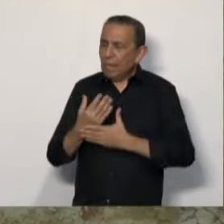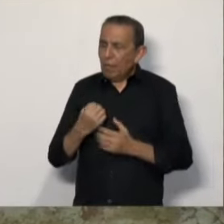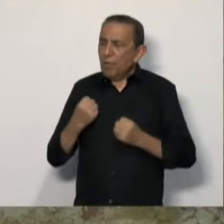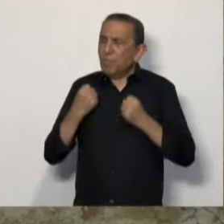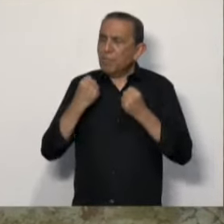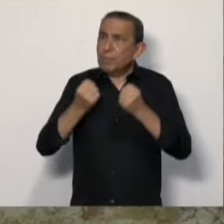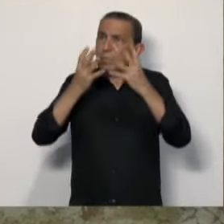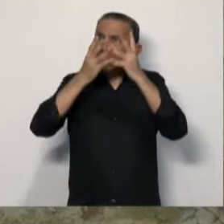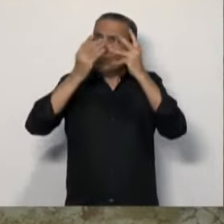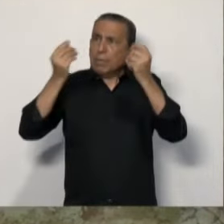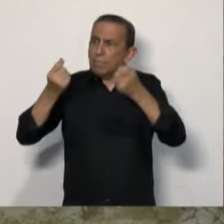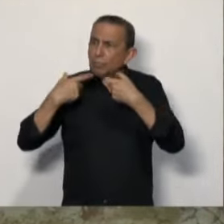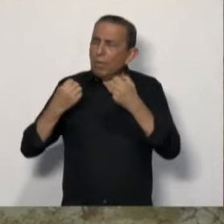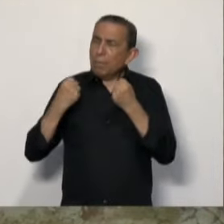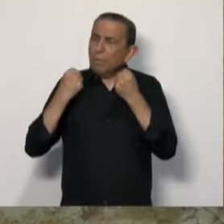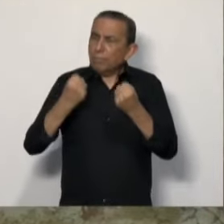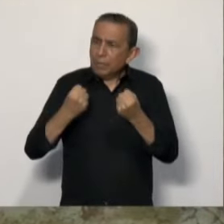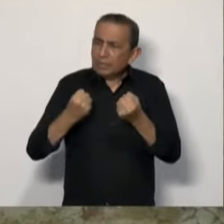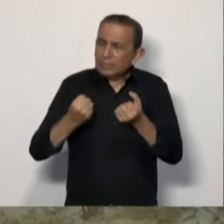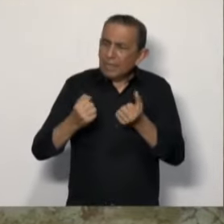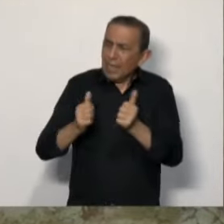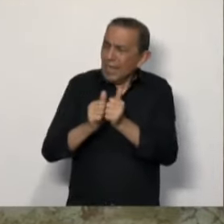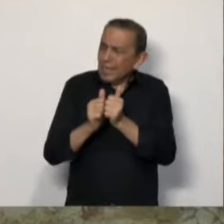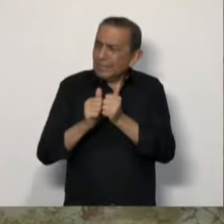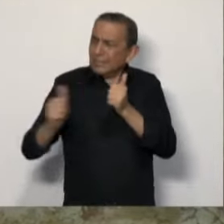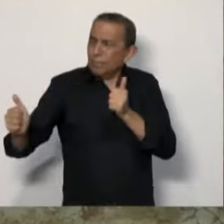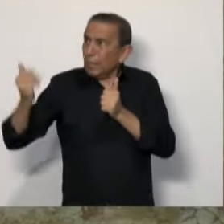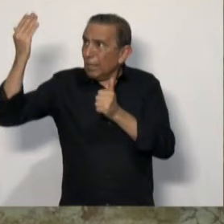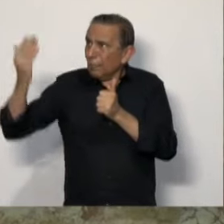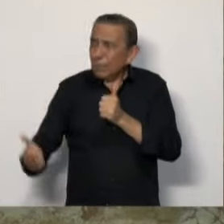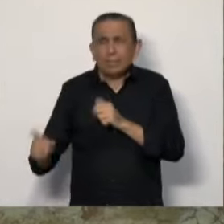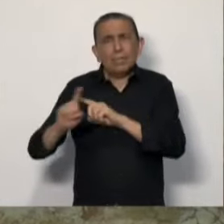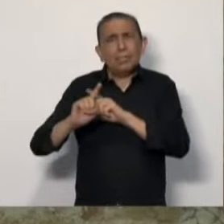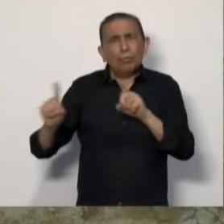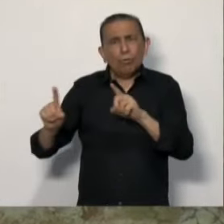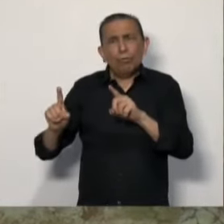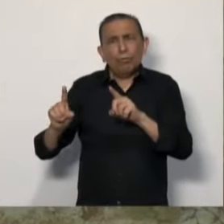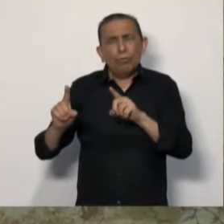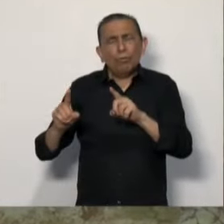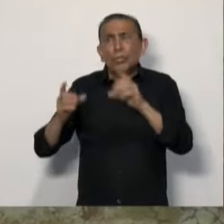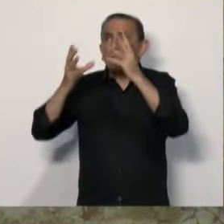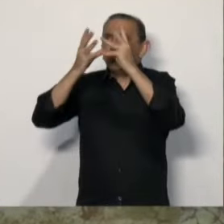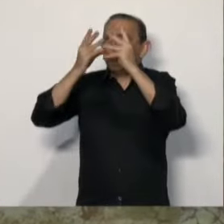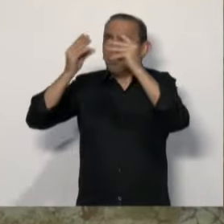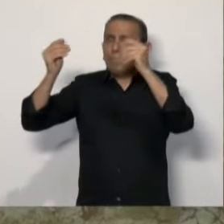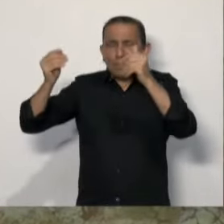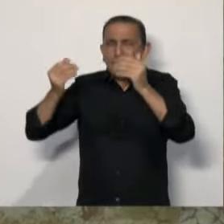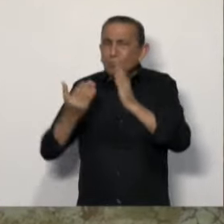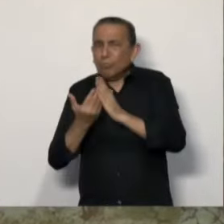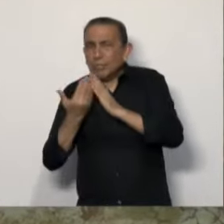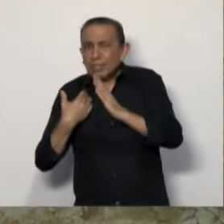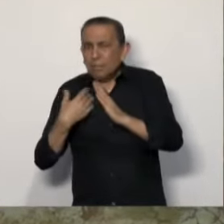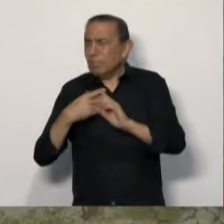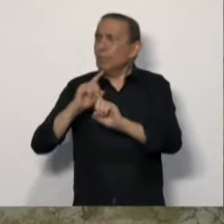firmeza de mi espíritu. No me arrojes lejos de tu presencia, ni retires de mí tu Santo